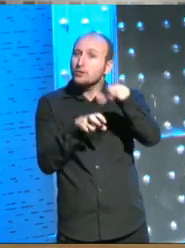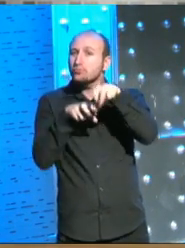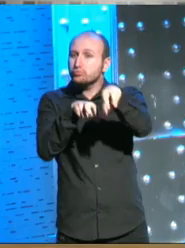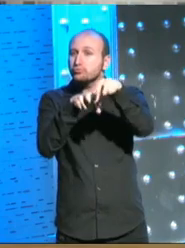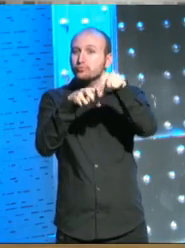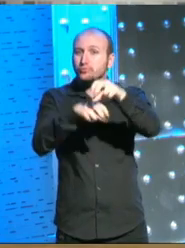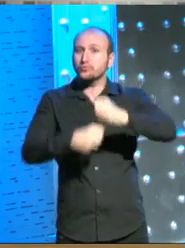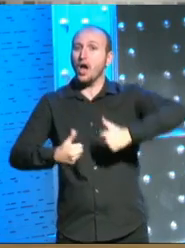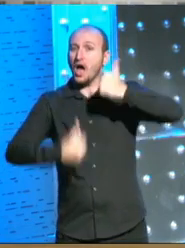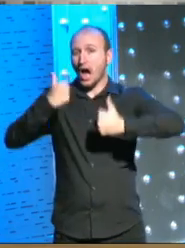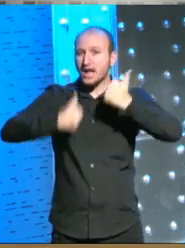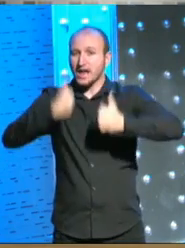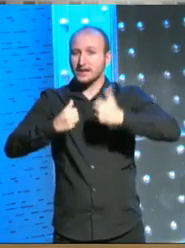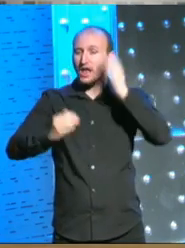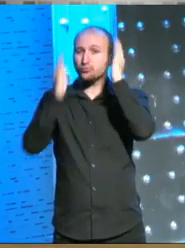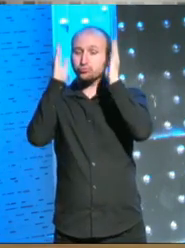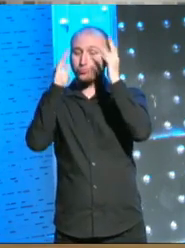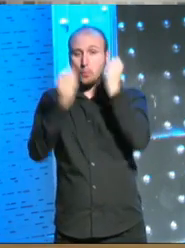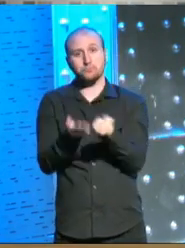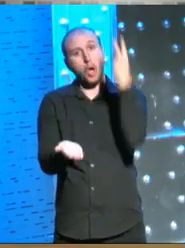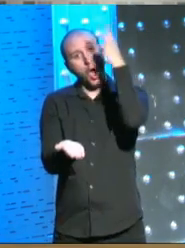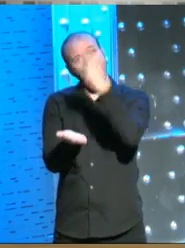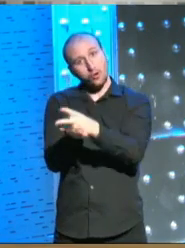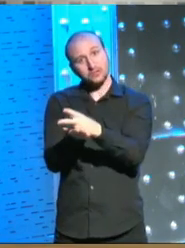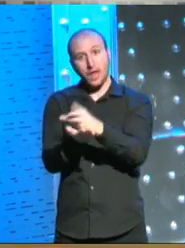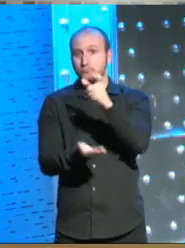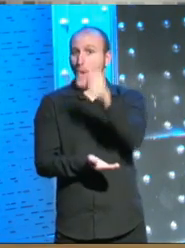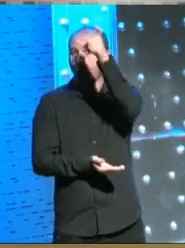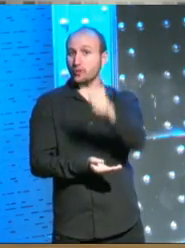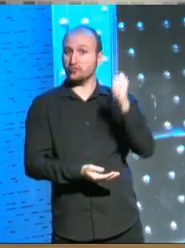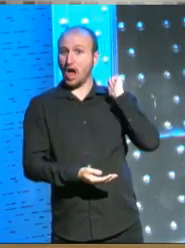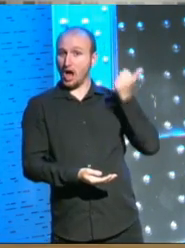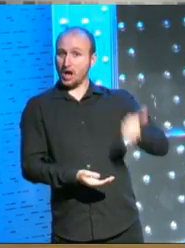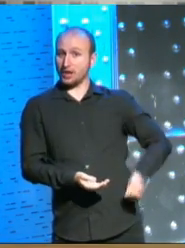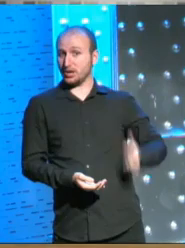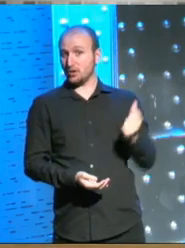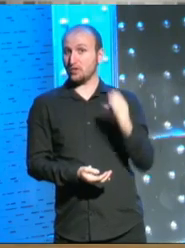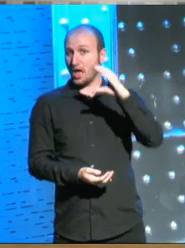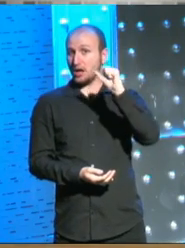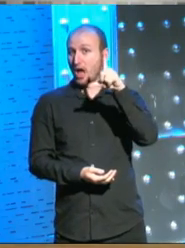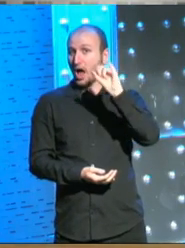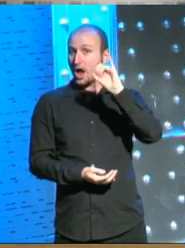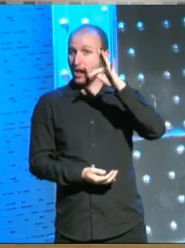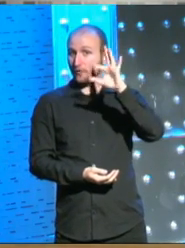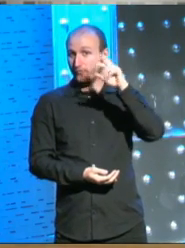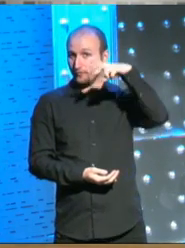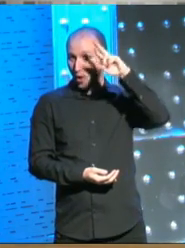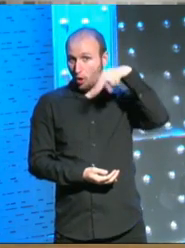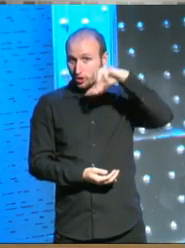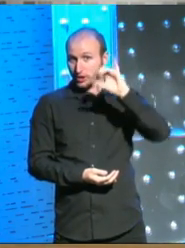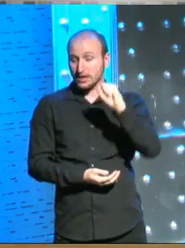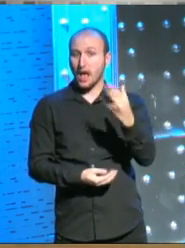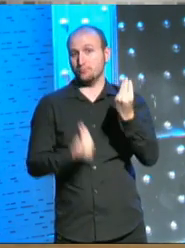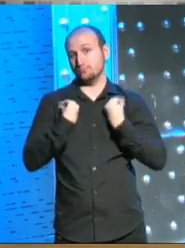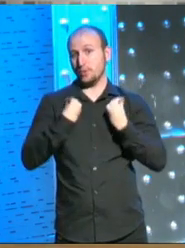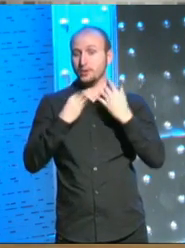hípicas, cruzó una apuesta con un rico californiano de la época, sobre si cuando un